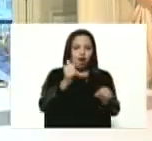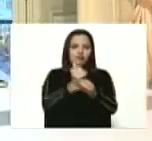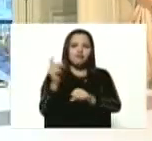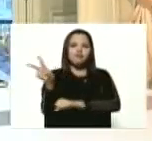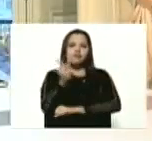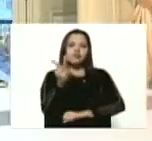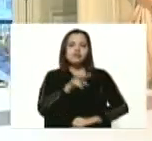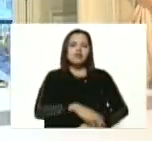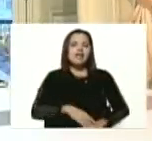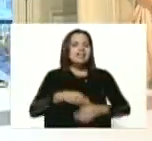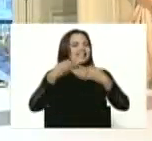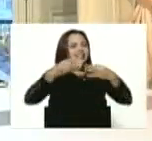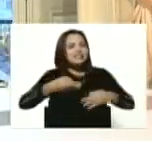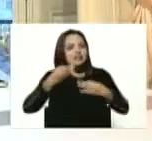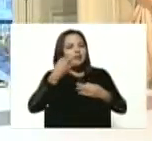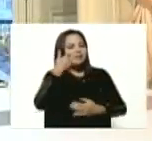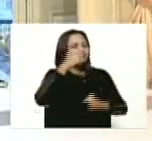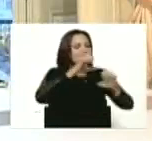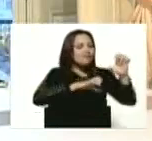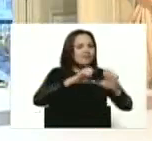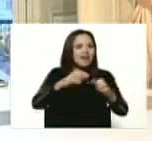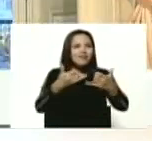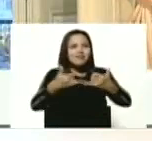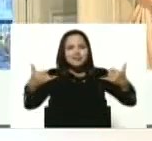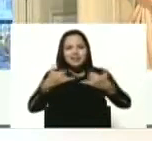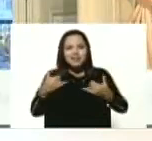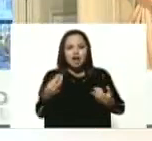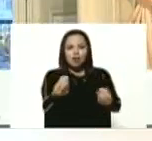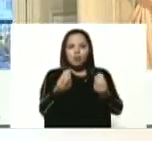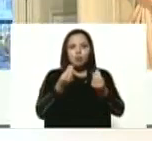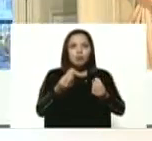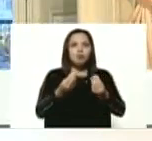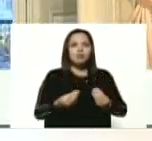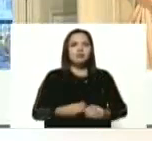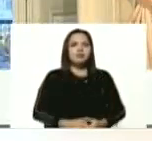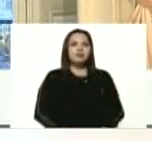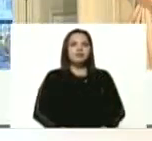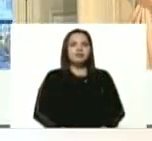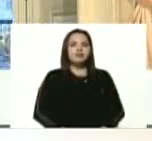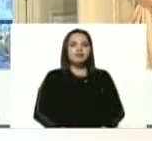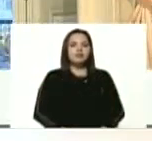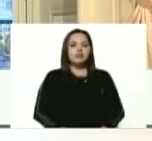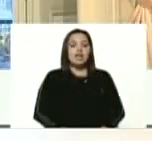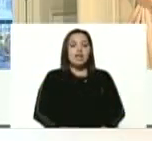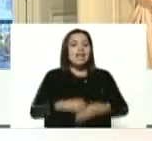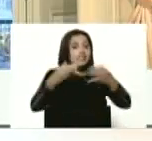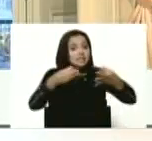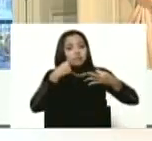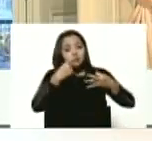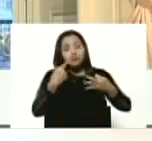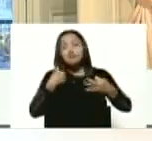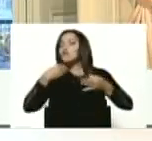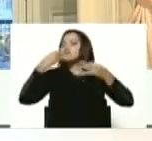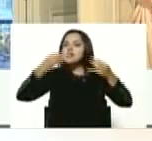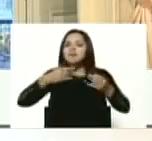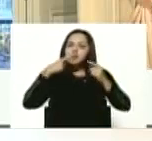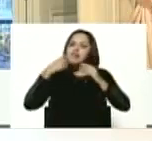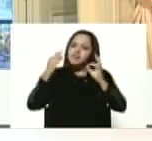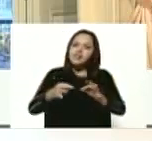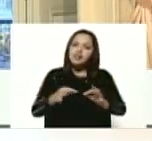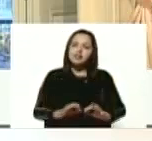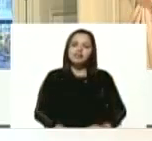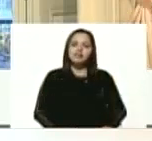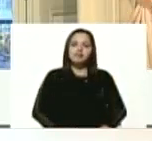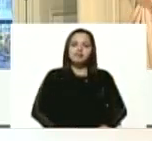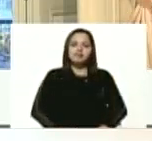siempre las estoy revisando, Castro Soteldo. Pero inclusive, cuando te digo siempre, es siempre.